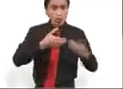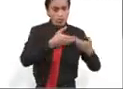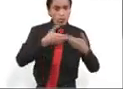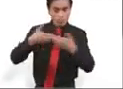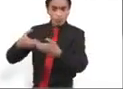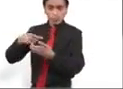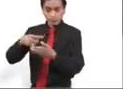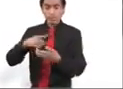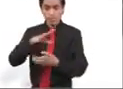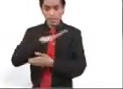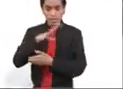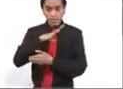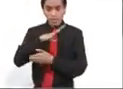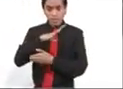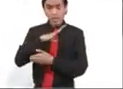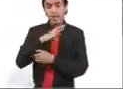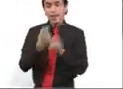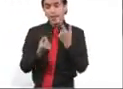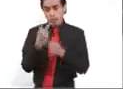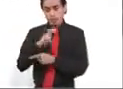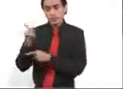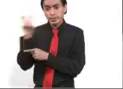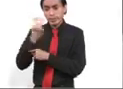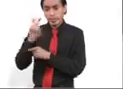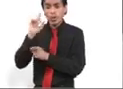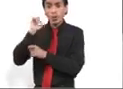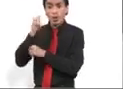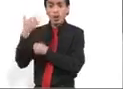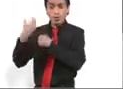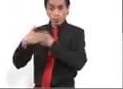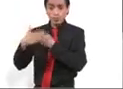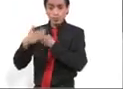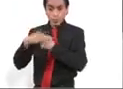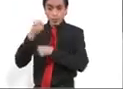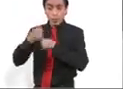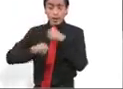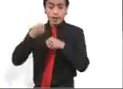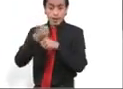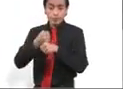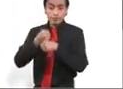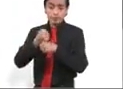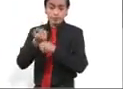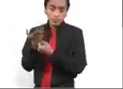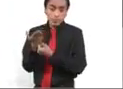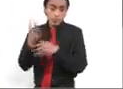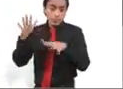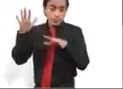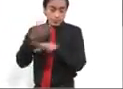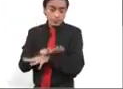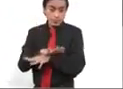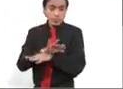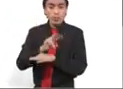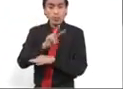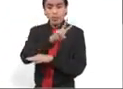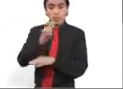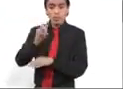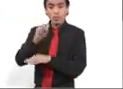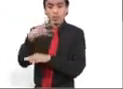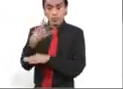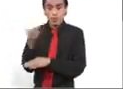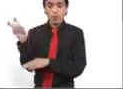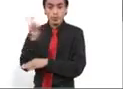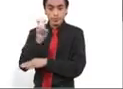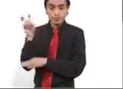que esperamos sustituir el año que entra, y estos 224, así es, 224